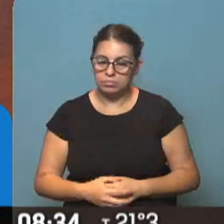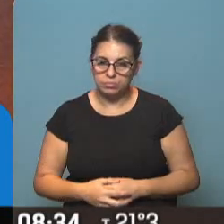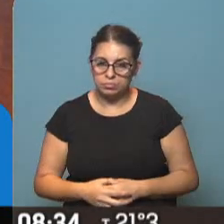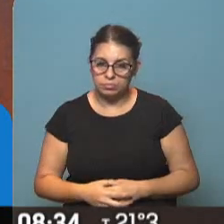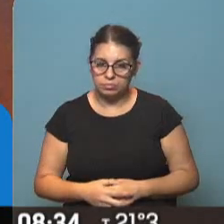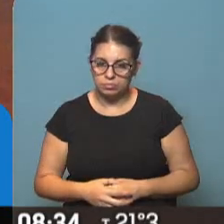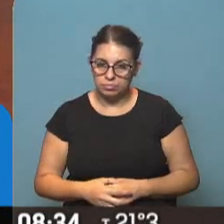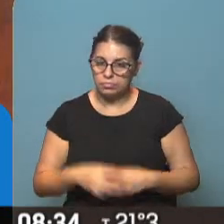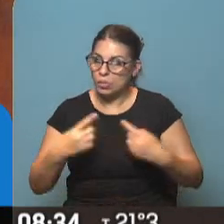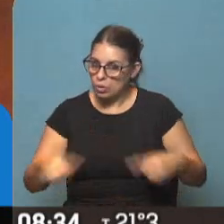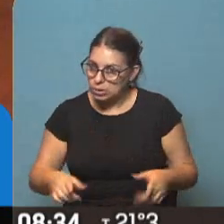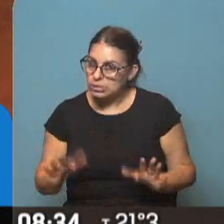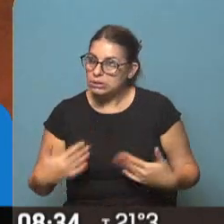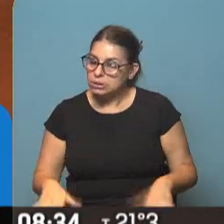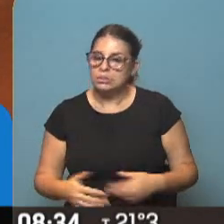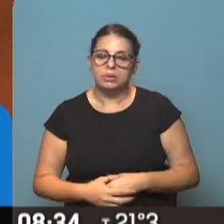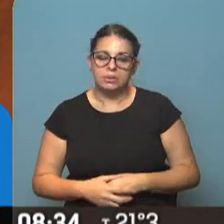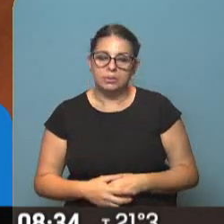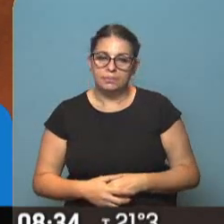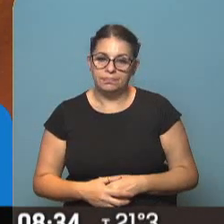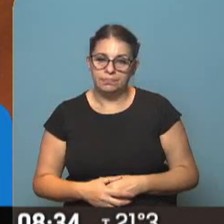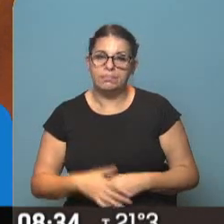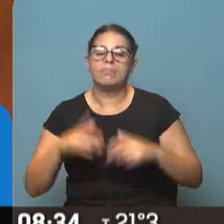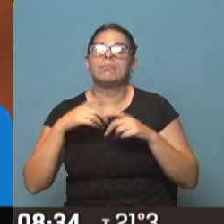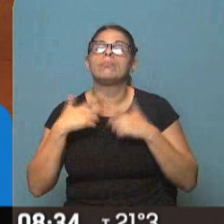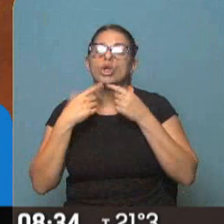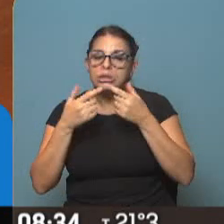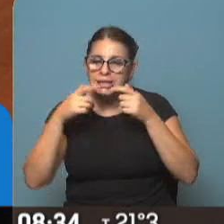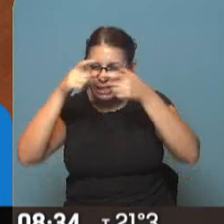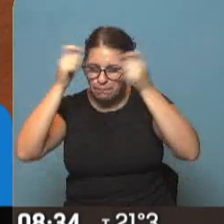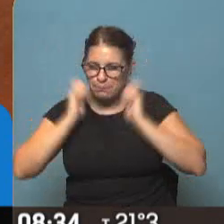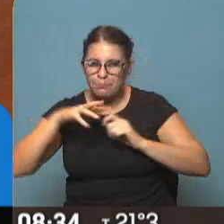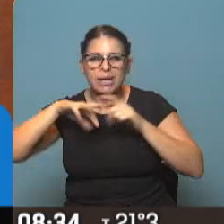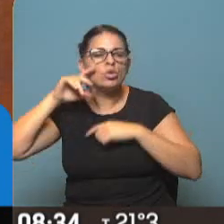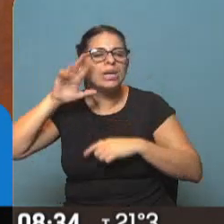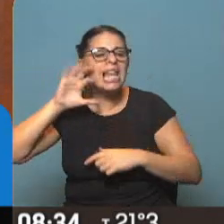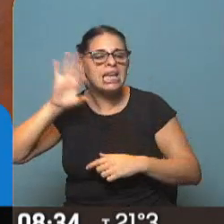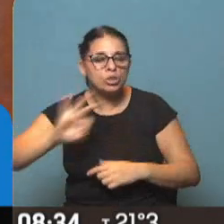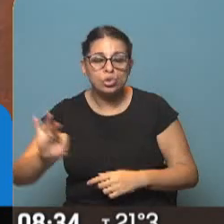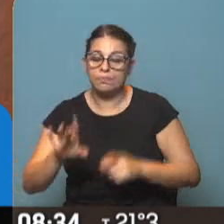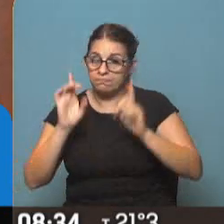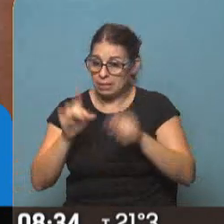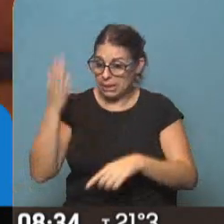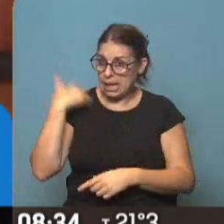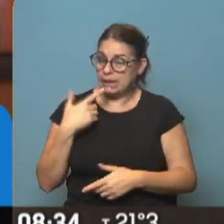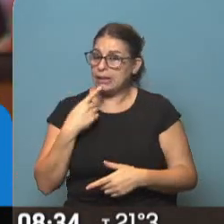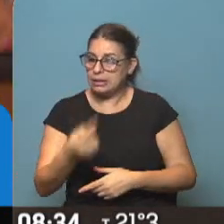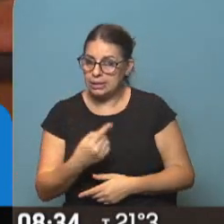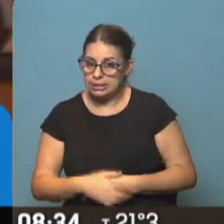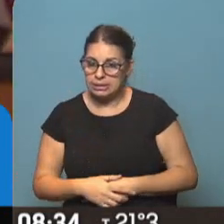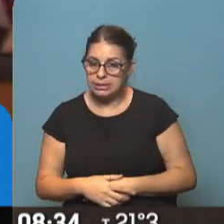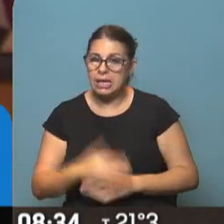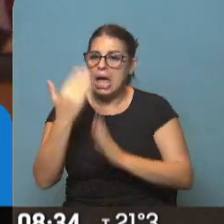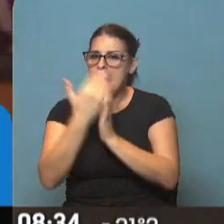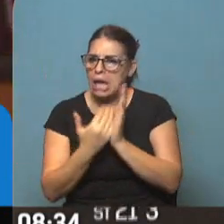detonantes detonantes como el paño el lazo como que en primer momento se dijo no va a estar en